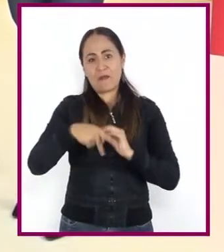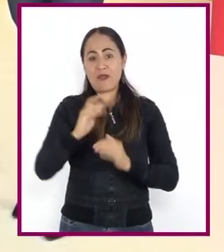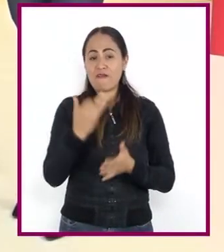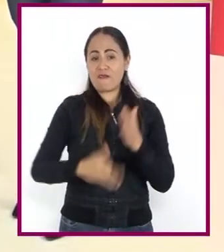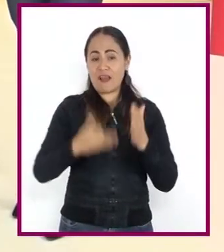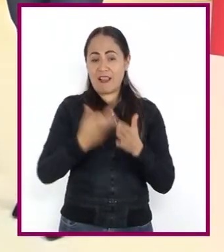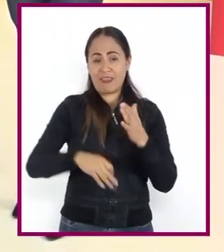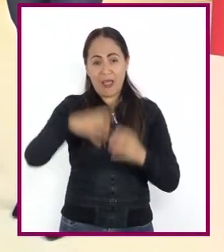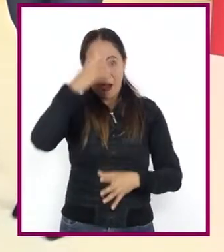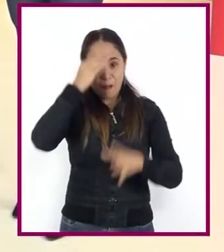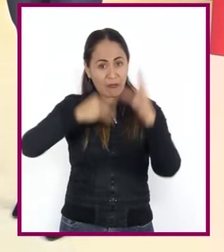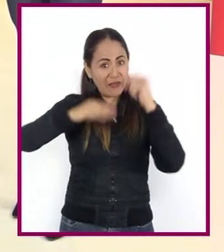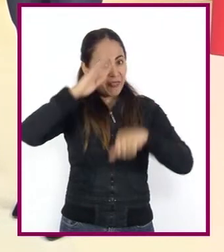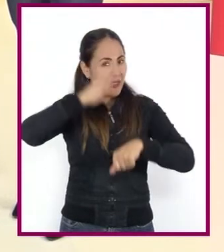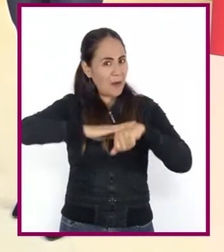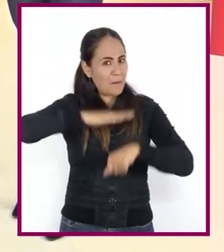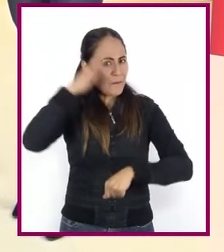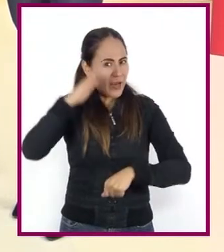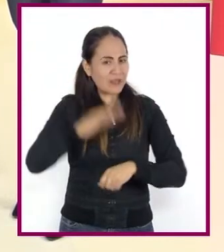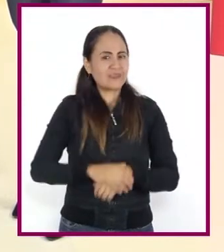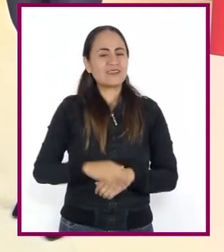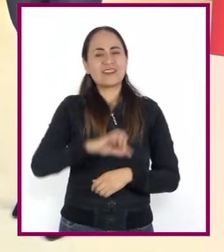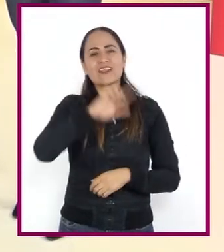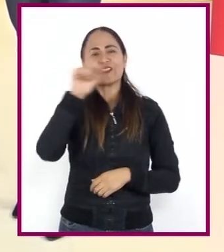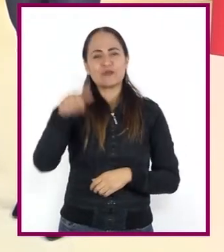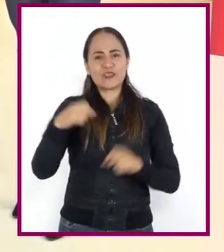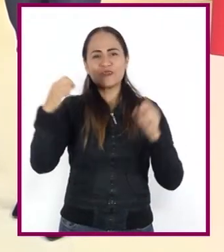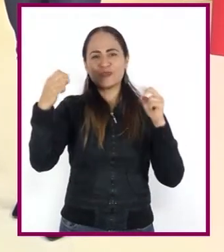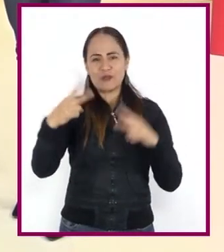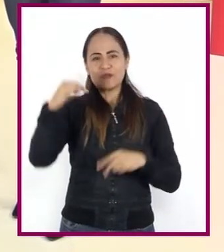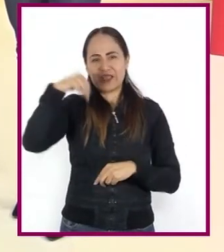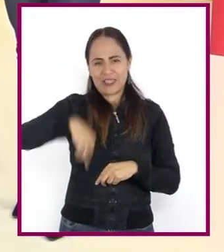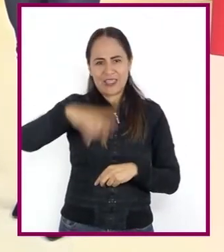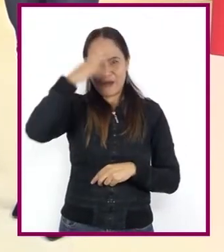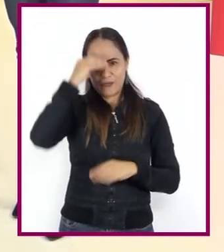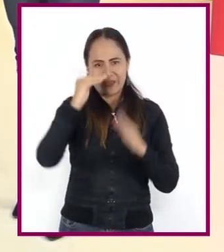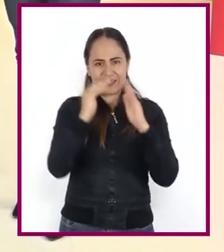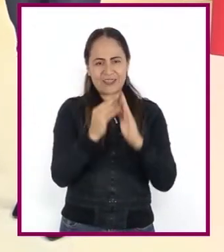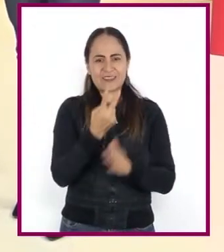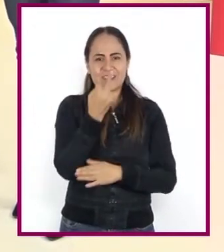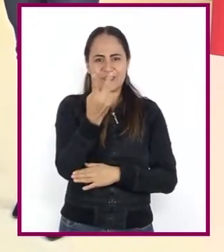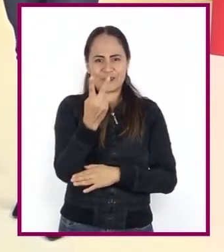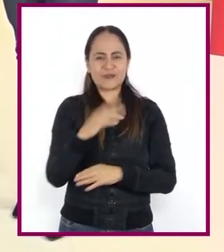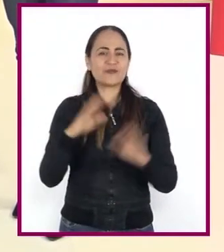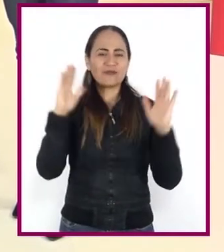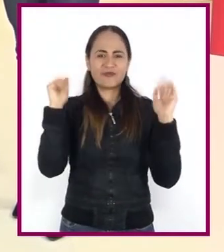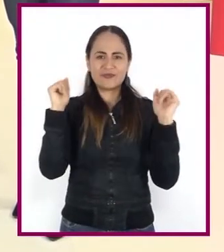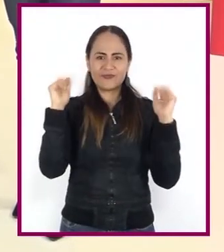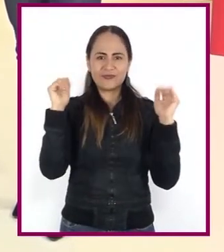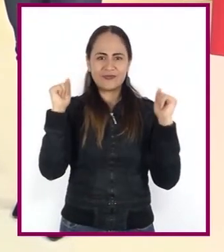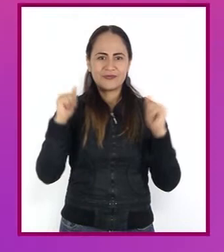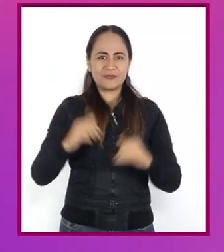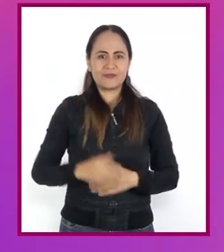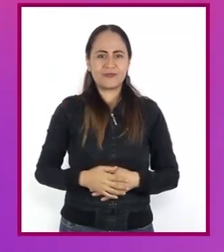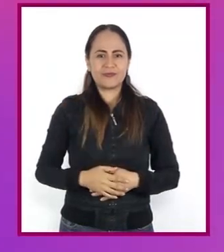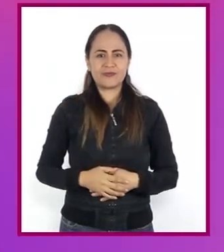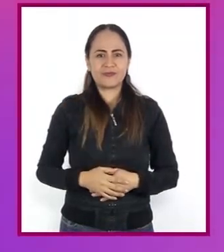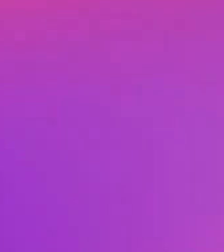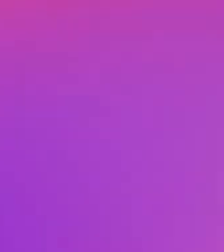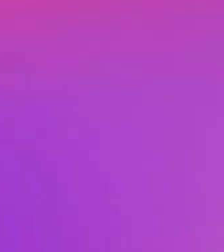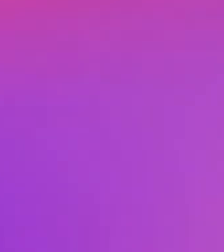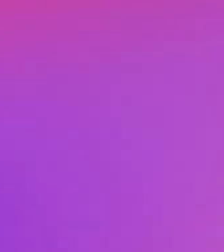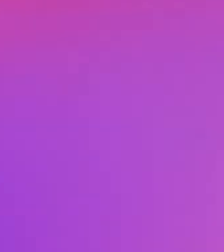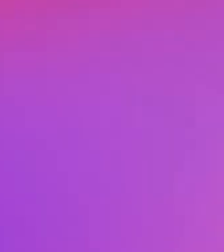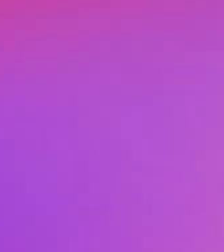mucho por explorar y descubrir, así que nos vemos pronto aquí en Aprende en Casa 2. ¡Hasta la próxima!